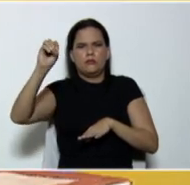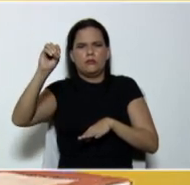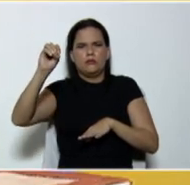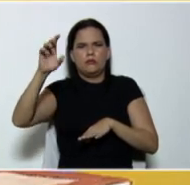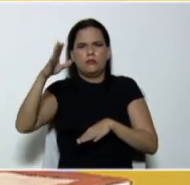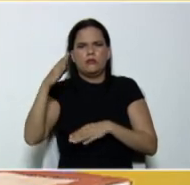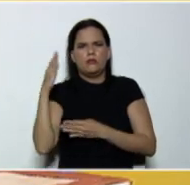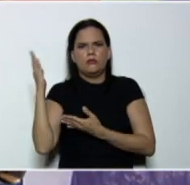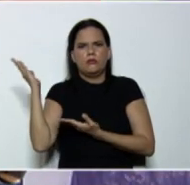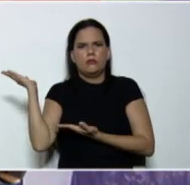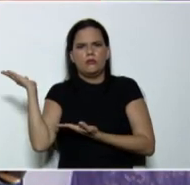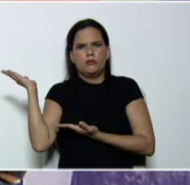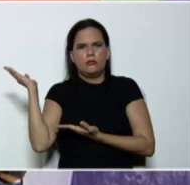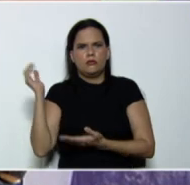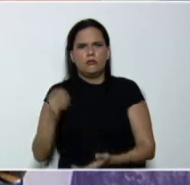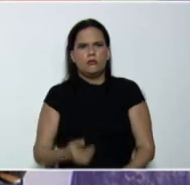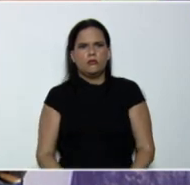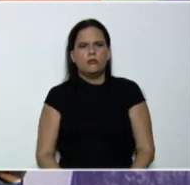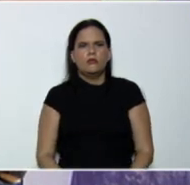Observamos.